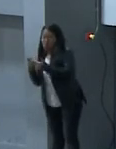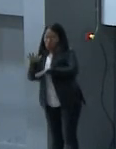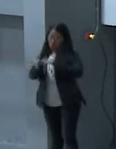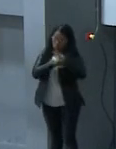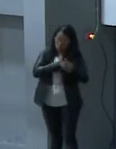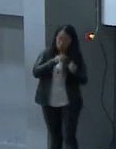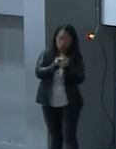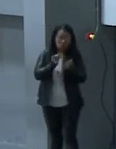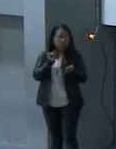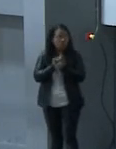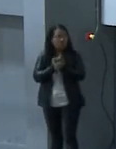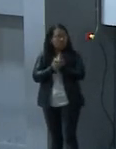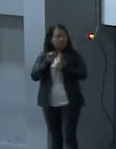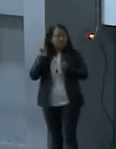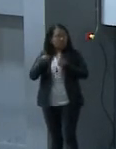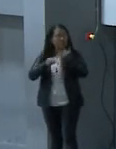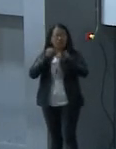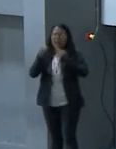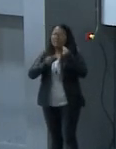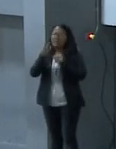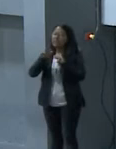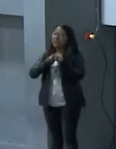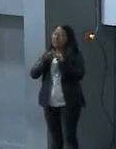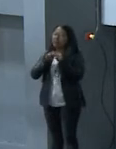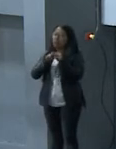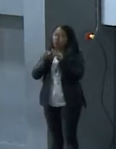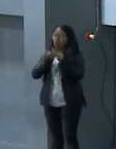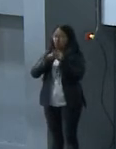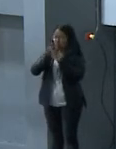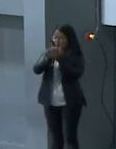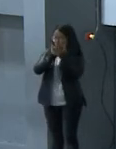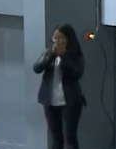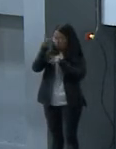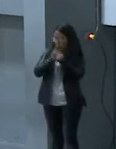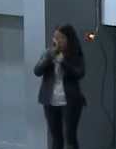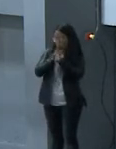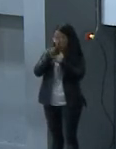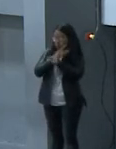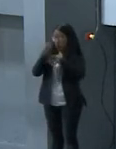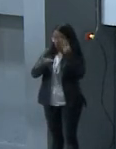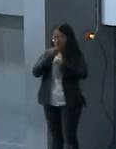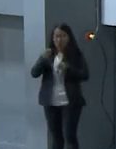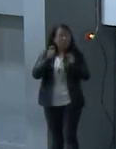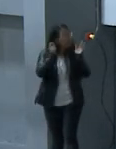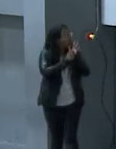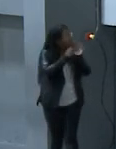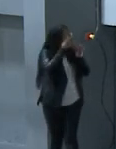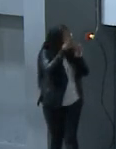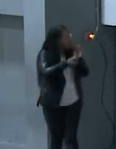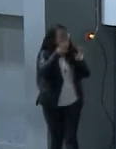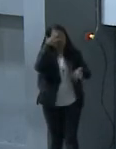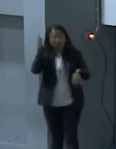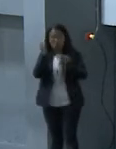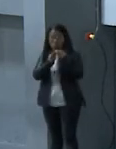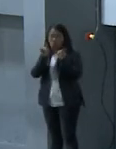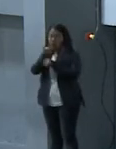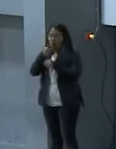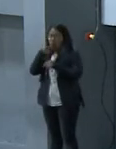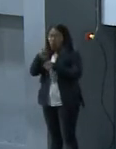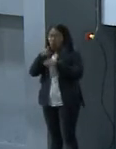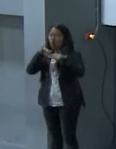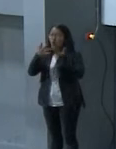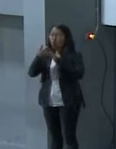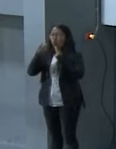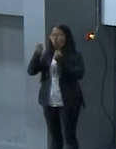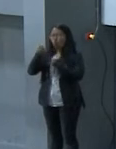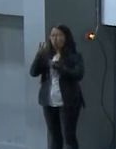que se iba a hacer uso de los recursos del fondo de pasivos. En el punto 7 del acuerdo quedó establecido el fondo de pasivos, aparte